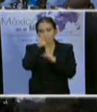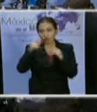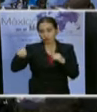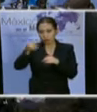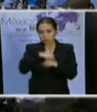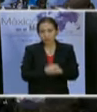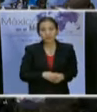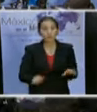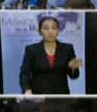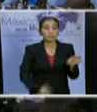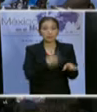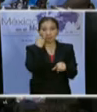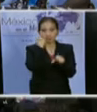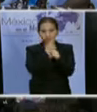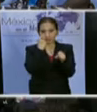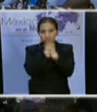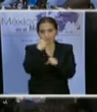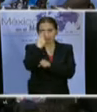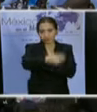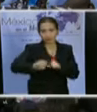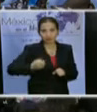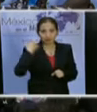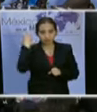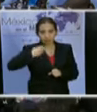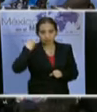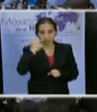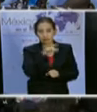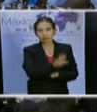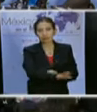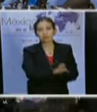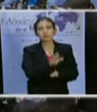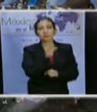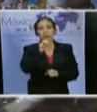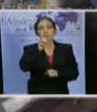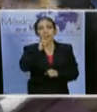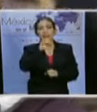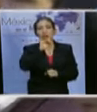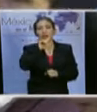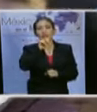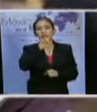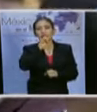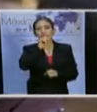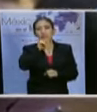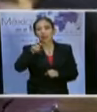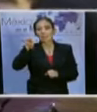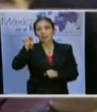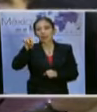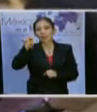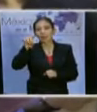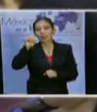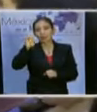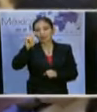ustedes. La primera que hará su participación es María Josefina Menéndez.